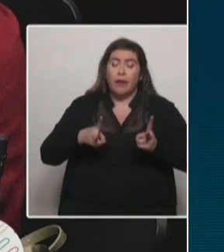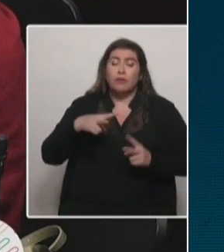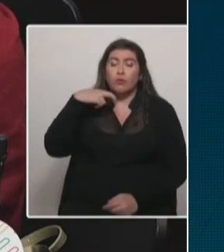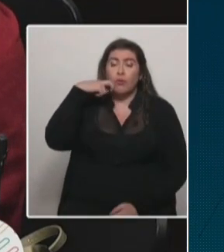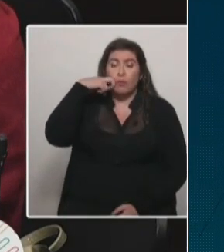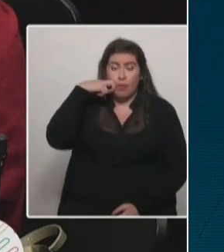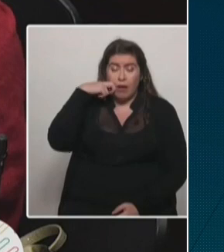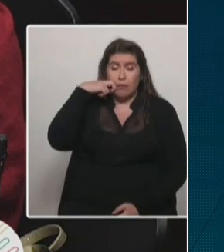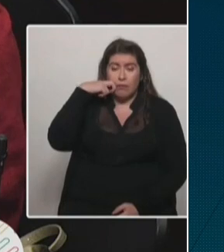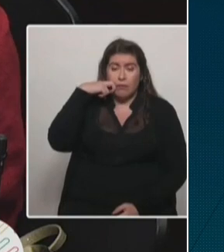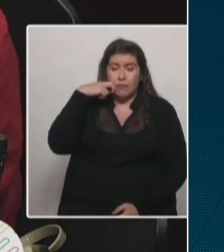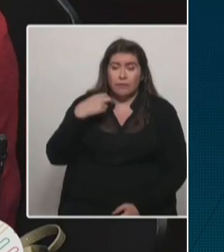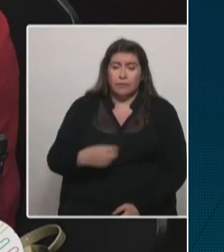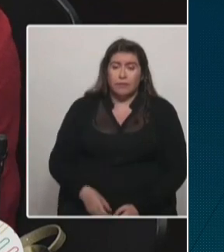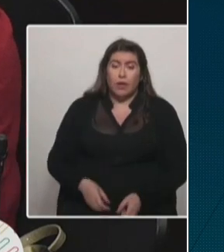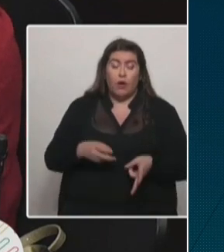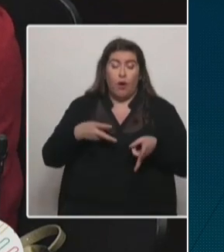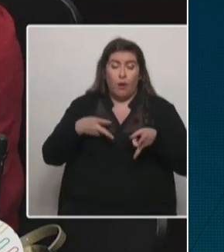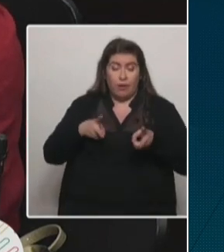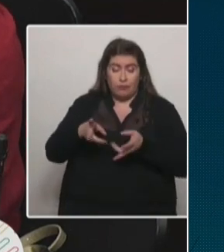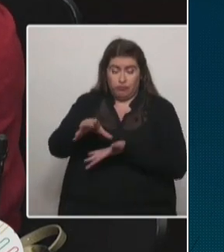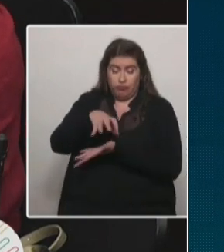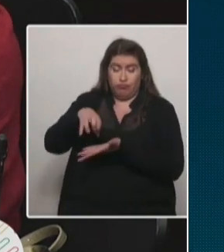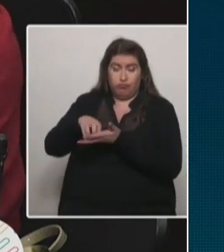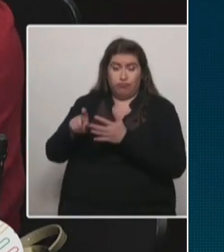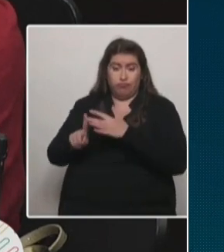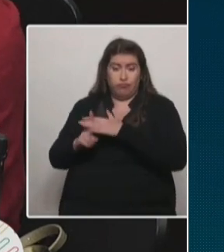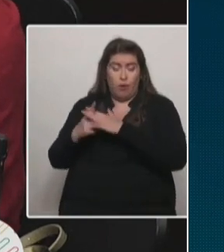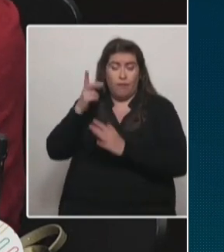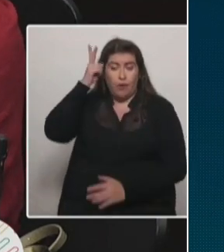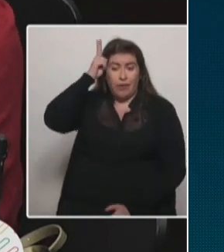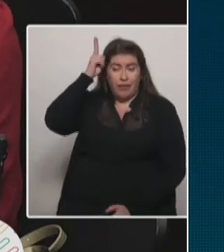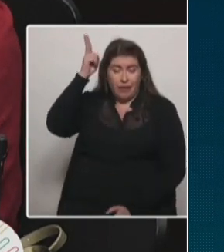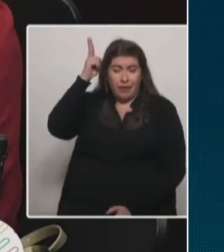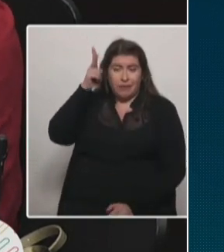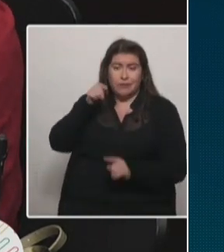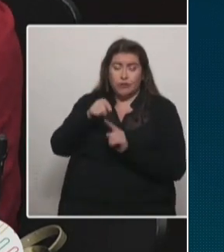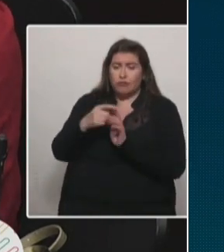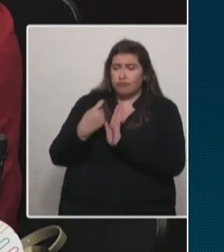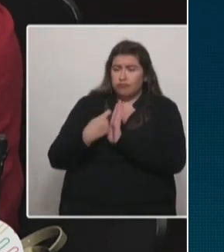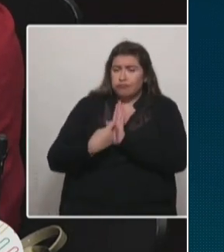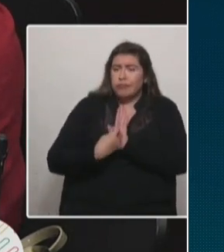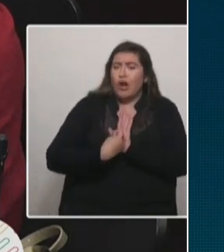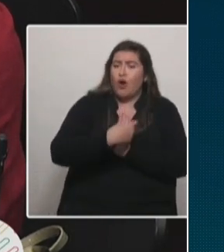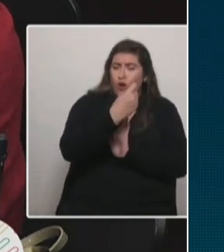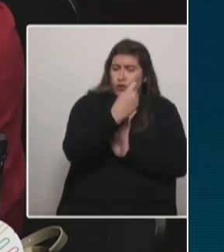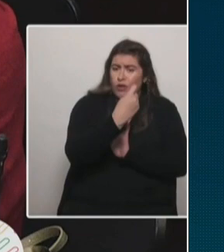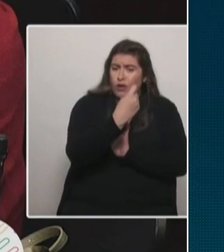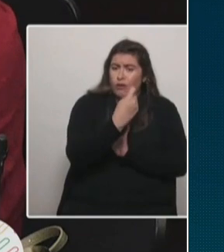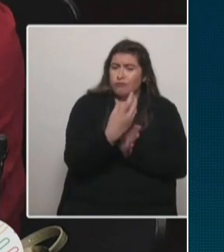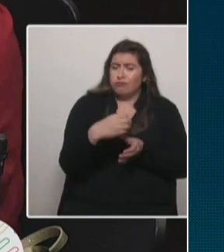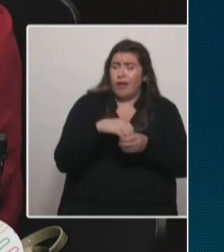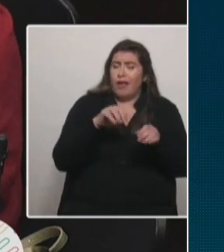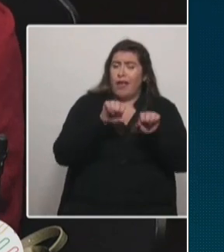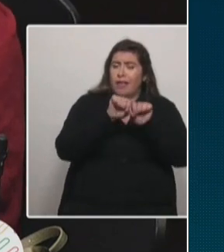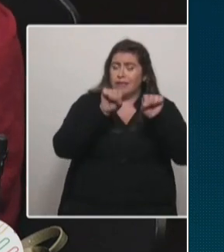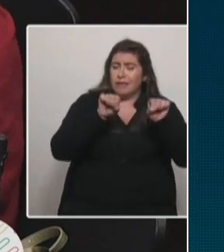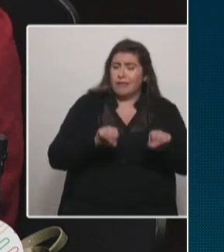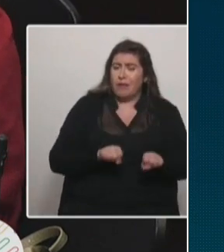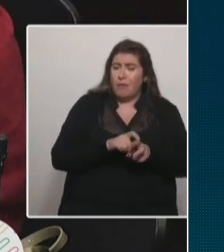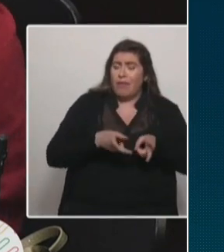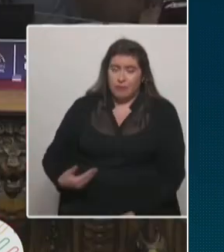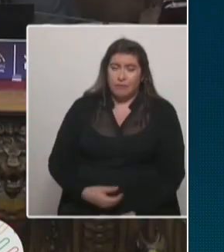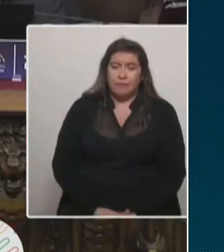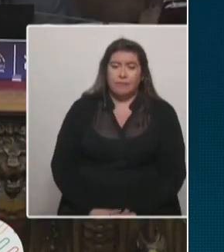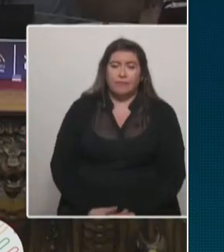mucha autorregulación todavía y esa autorregulación también muestra nuestra diversidad no hay personas que tienen maneras mucho